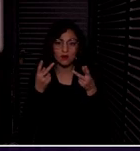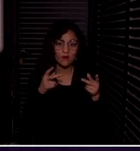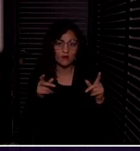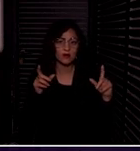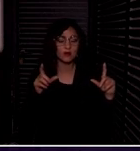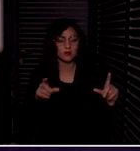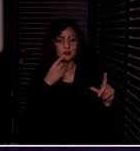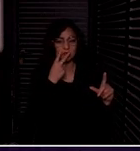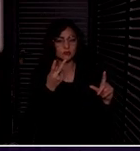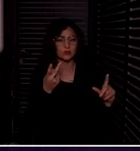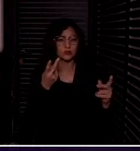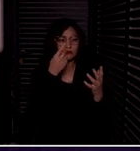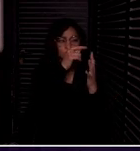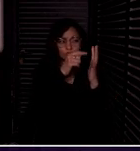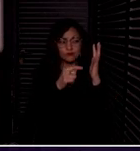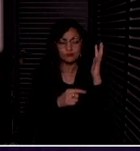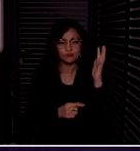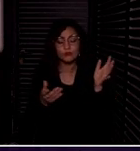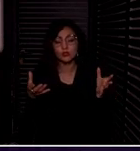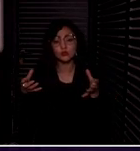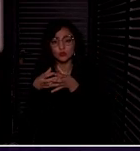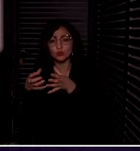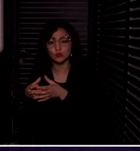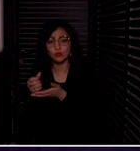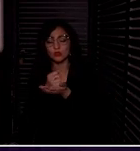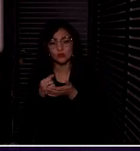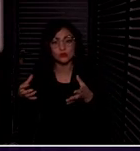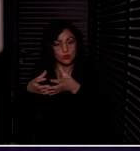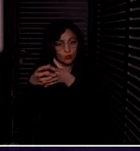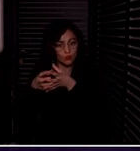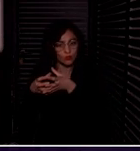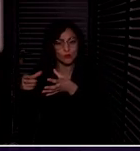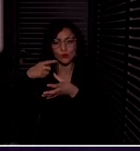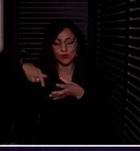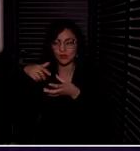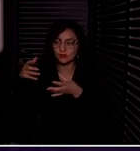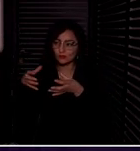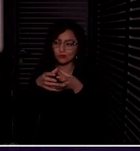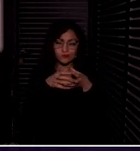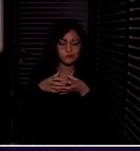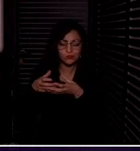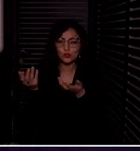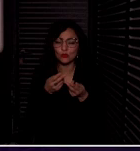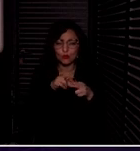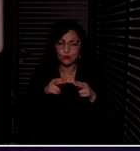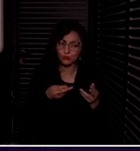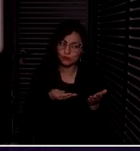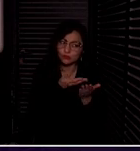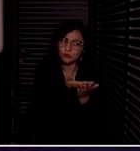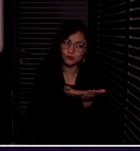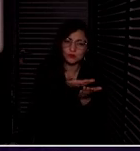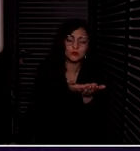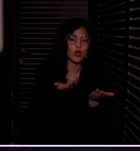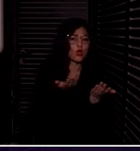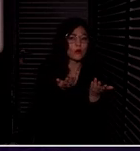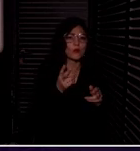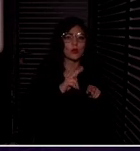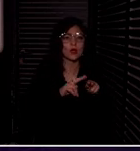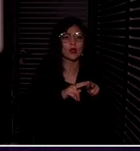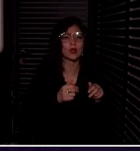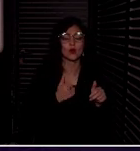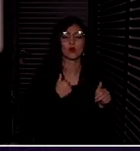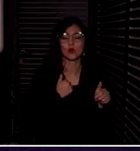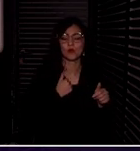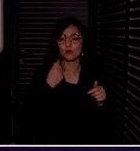eso la proliferación de las OTTs, los operadores de televisión pública están apostando fuerte porque es la única manera de poder cumplir su función de servicio